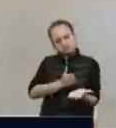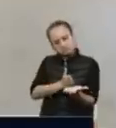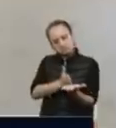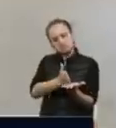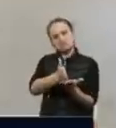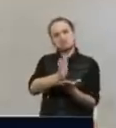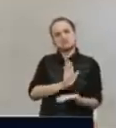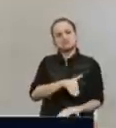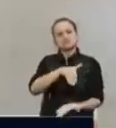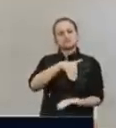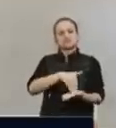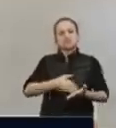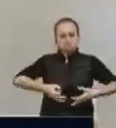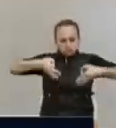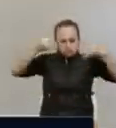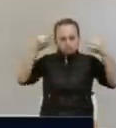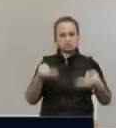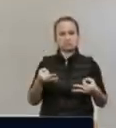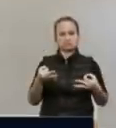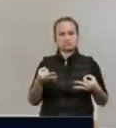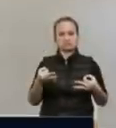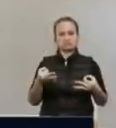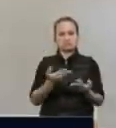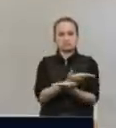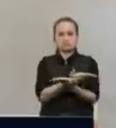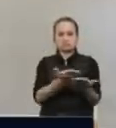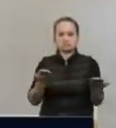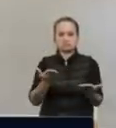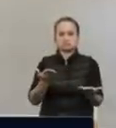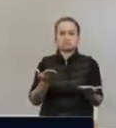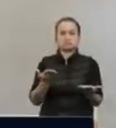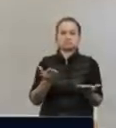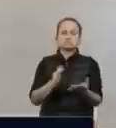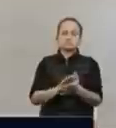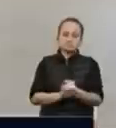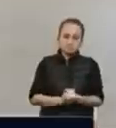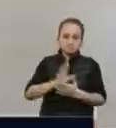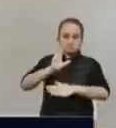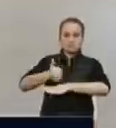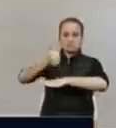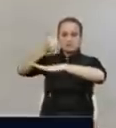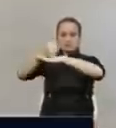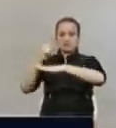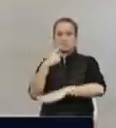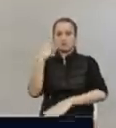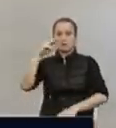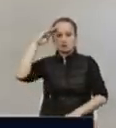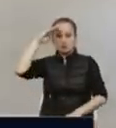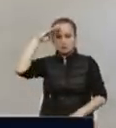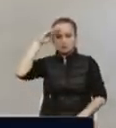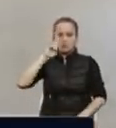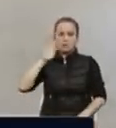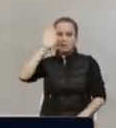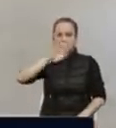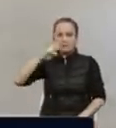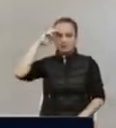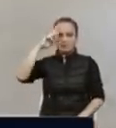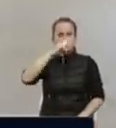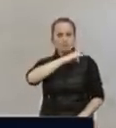permanente, contundente, que cada uno de los comandantes y el director general de la policía